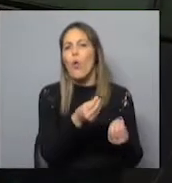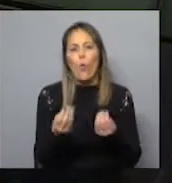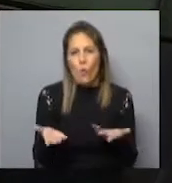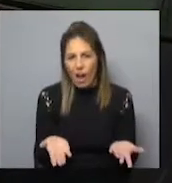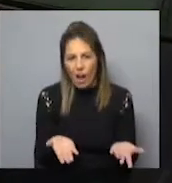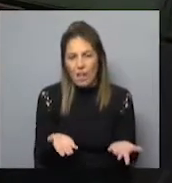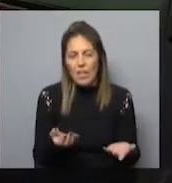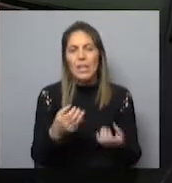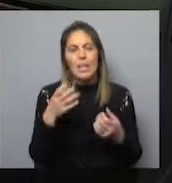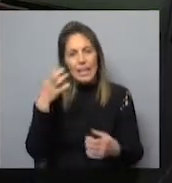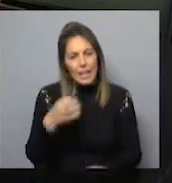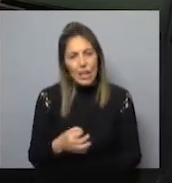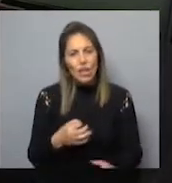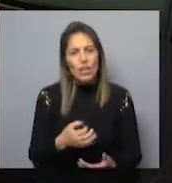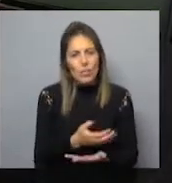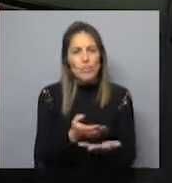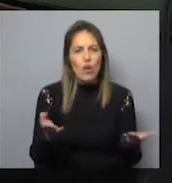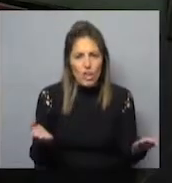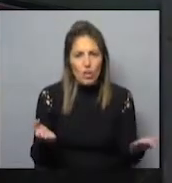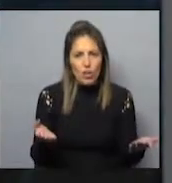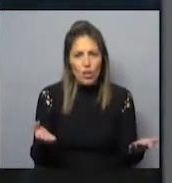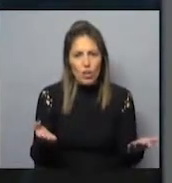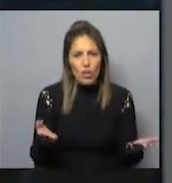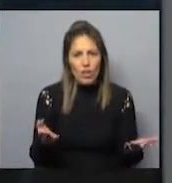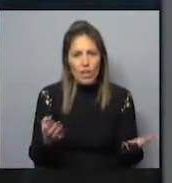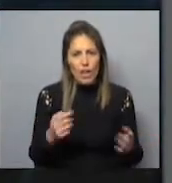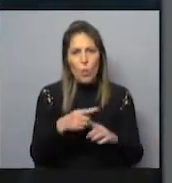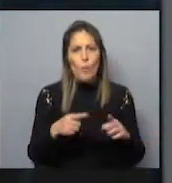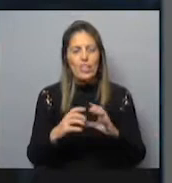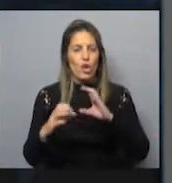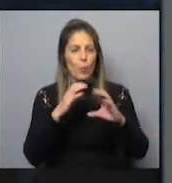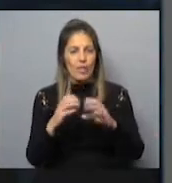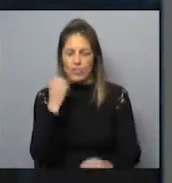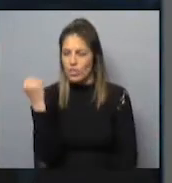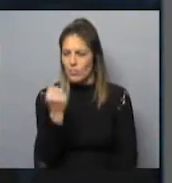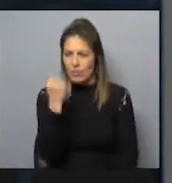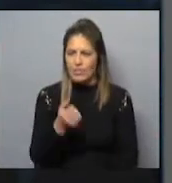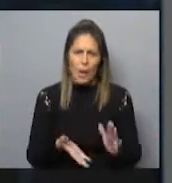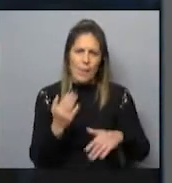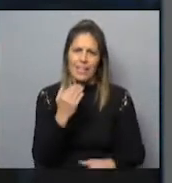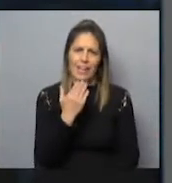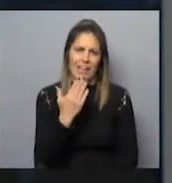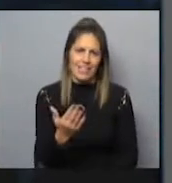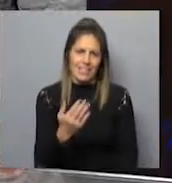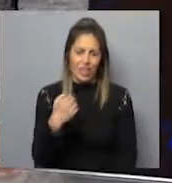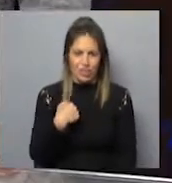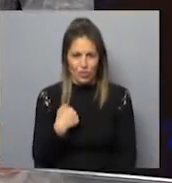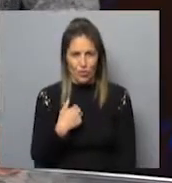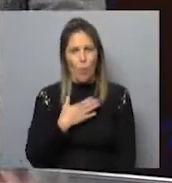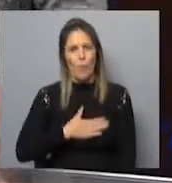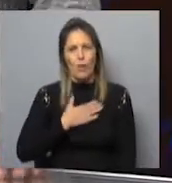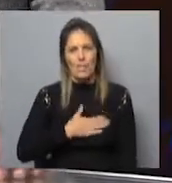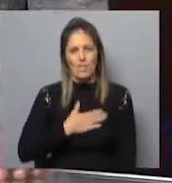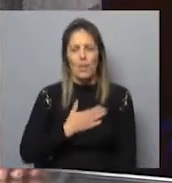que ponerlo en en un medio de comunicación es importante así que más que agradecida muchísimas